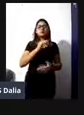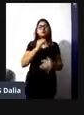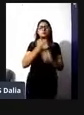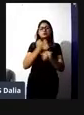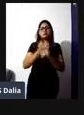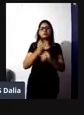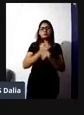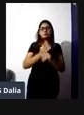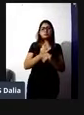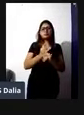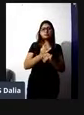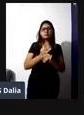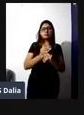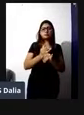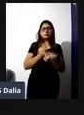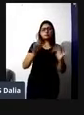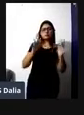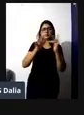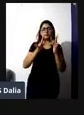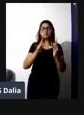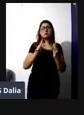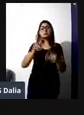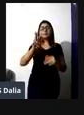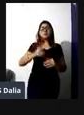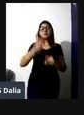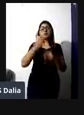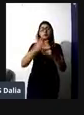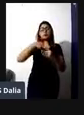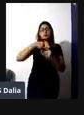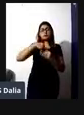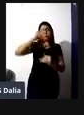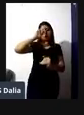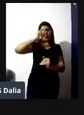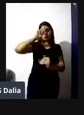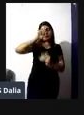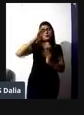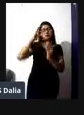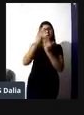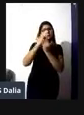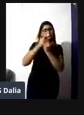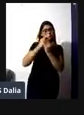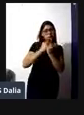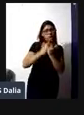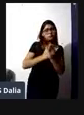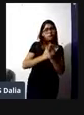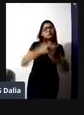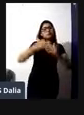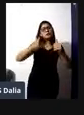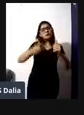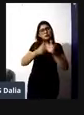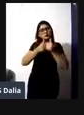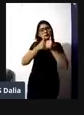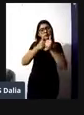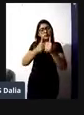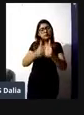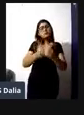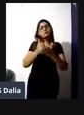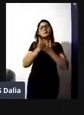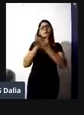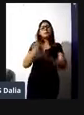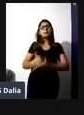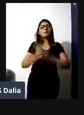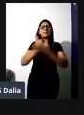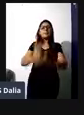internet. Justo parte de estas recomendaciones que hemos estado dando, de este acompañamiento que hemos estado